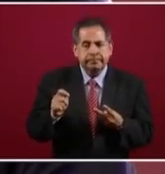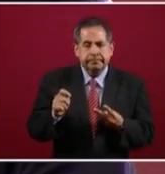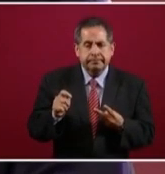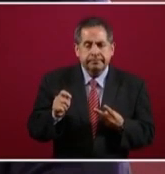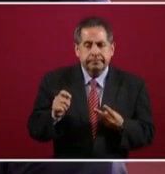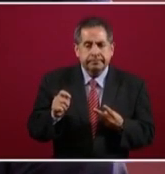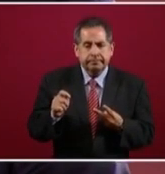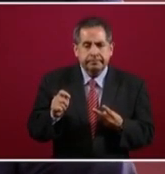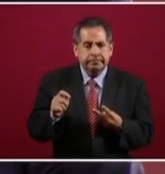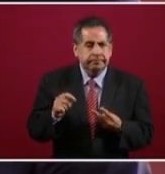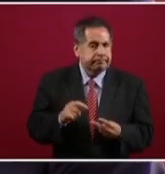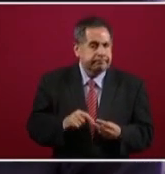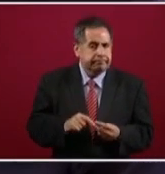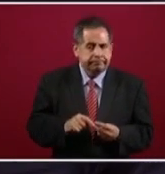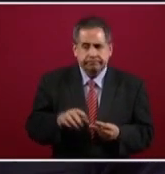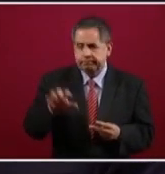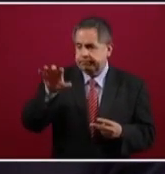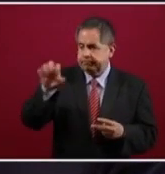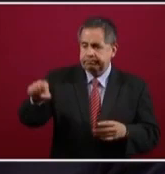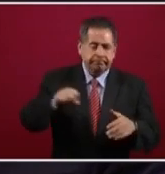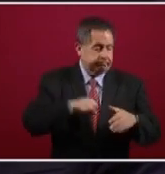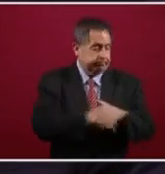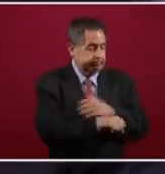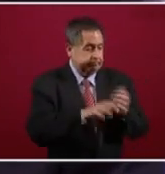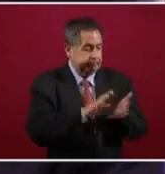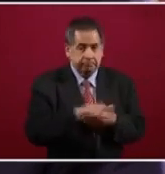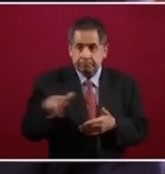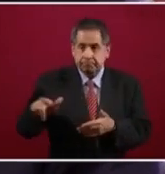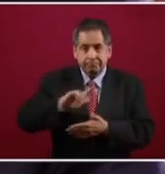sin haber cometido delitos